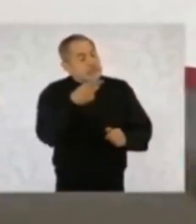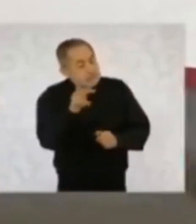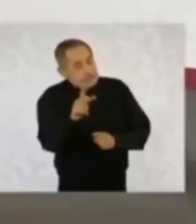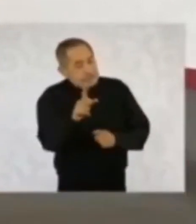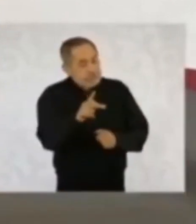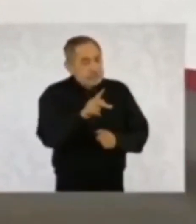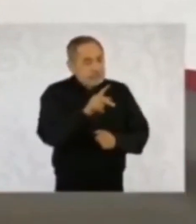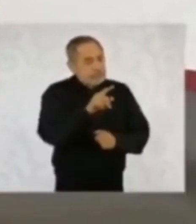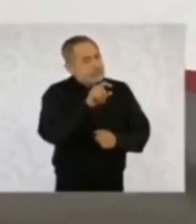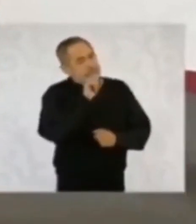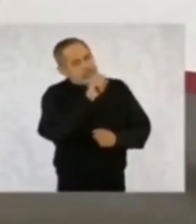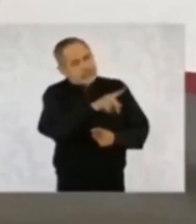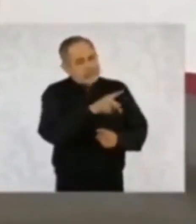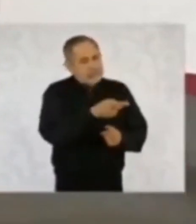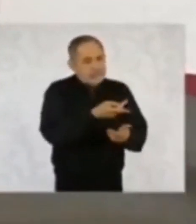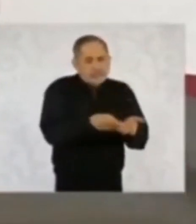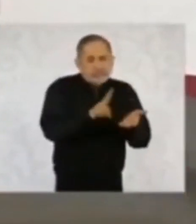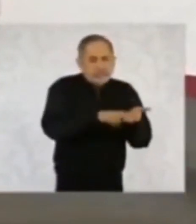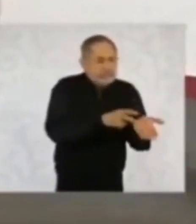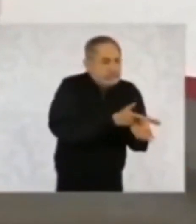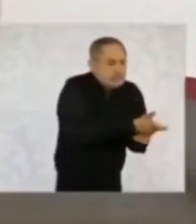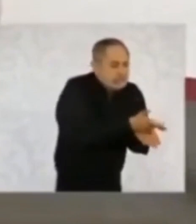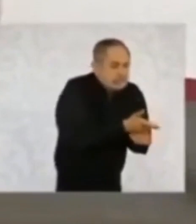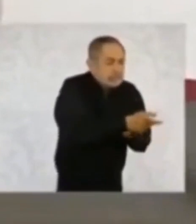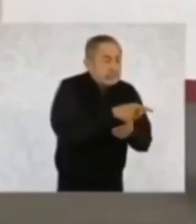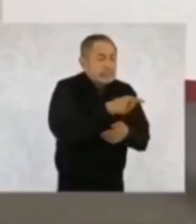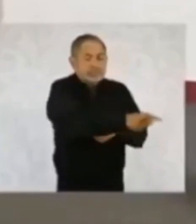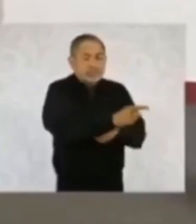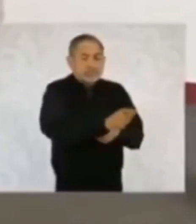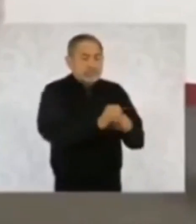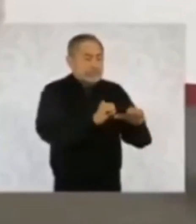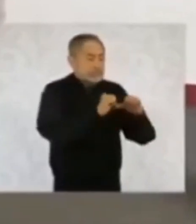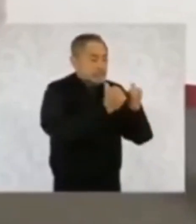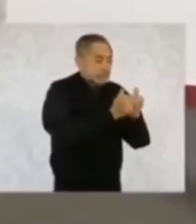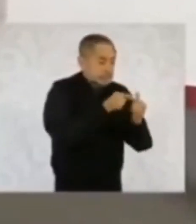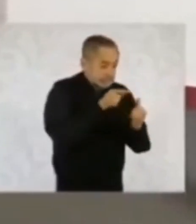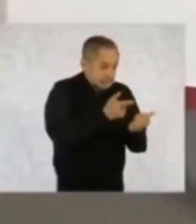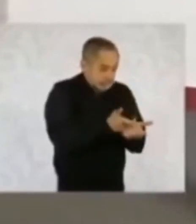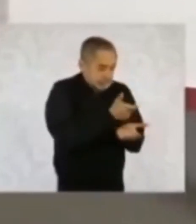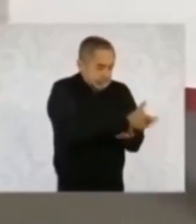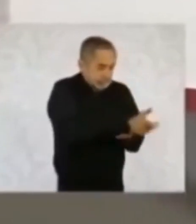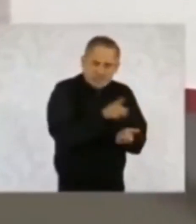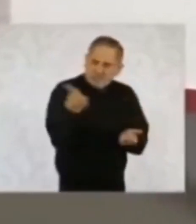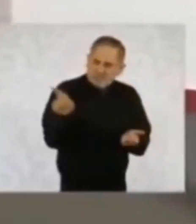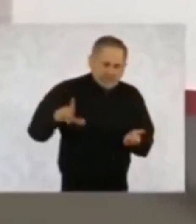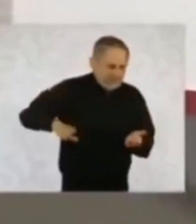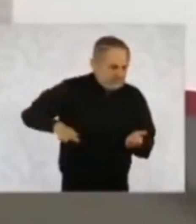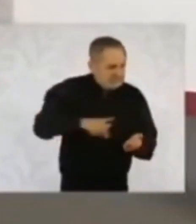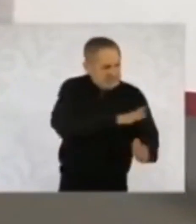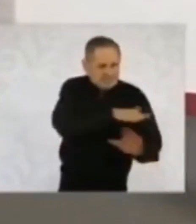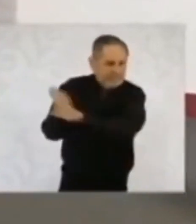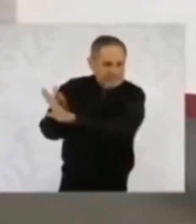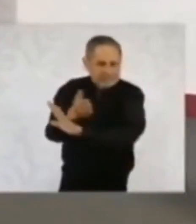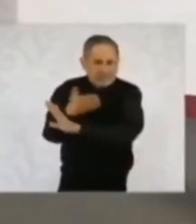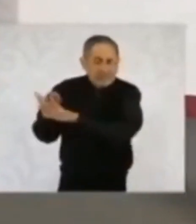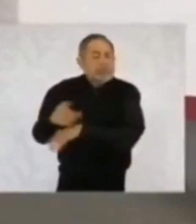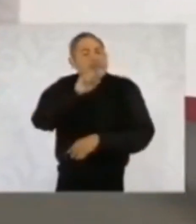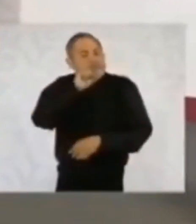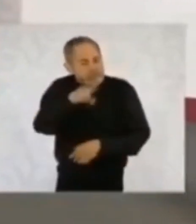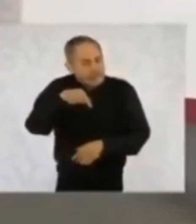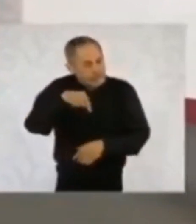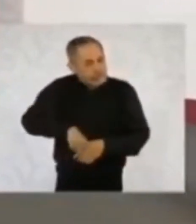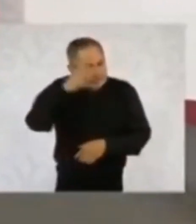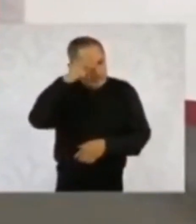Pero por otro lado también hay financiamiento a organizaciones que están en contra de ciertos gobiernos, como ocurrió